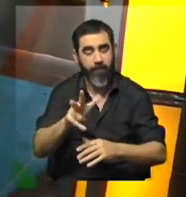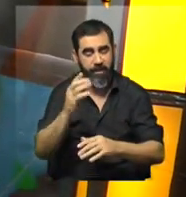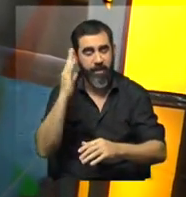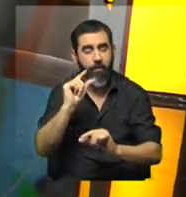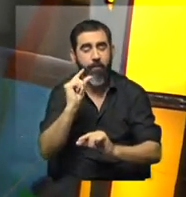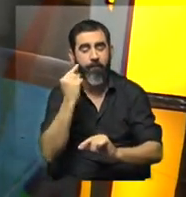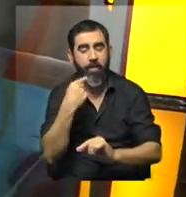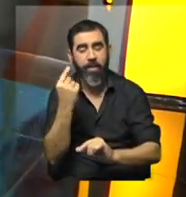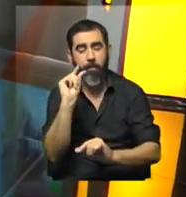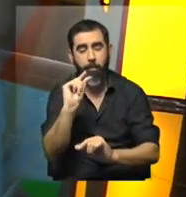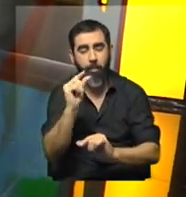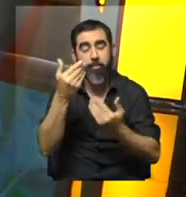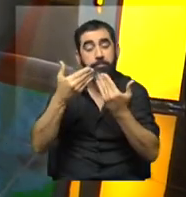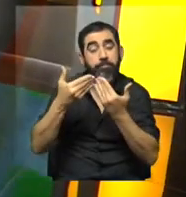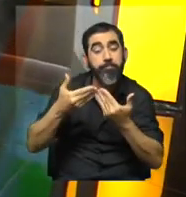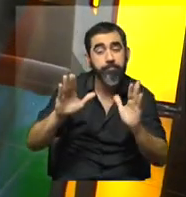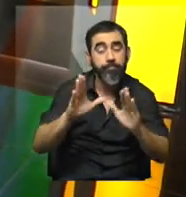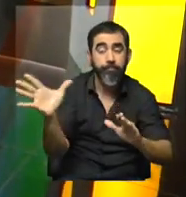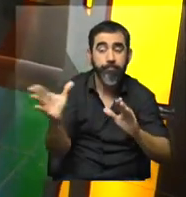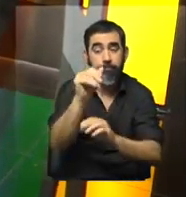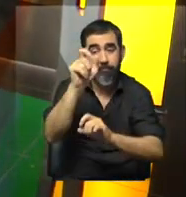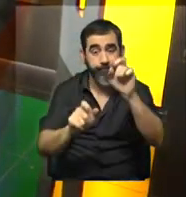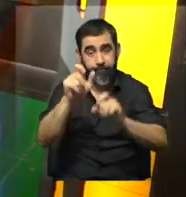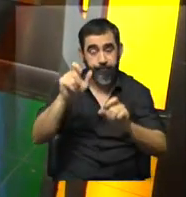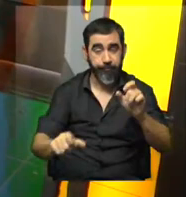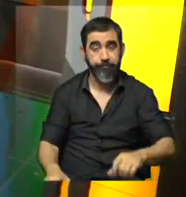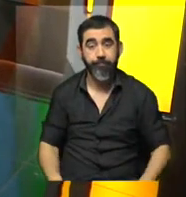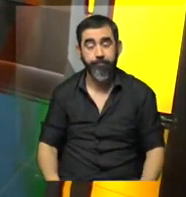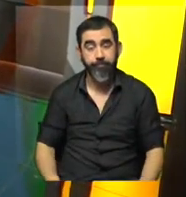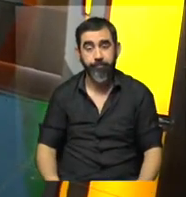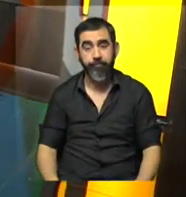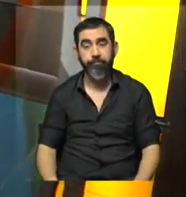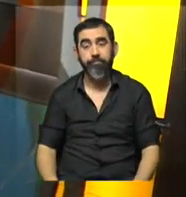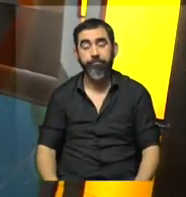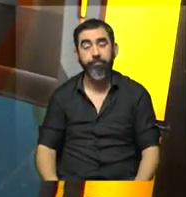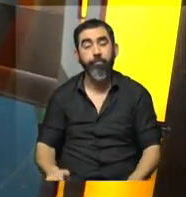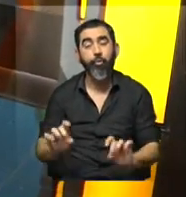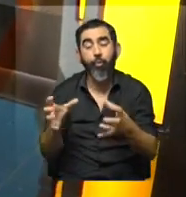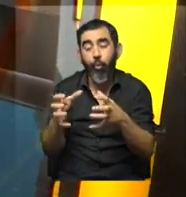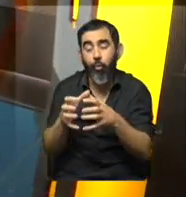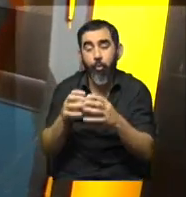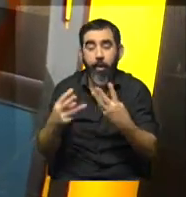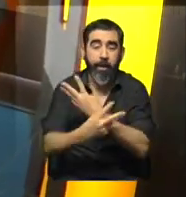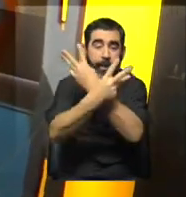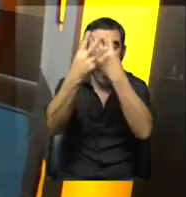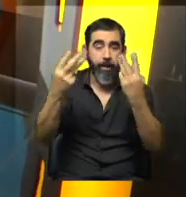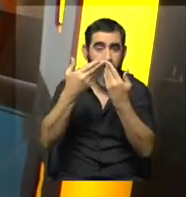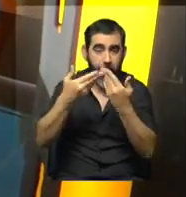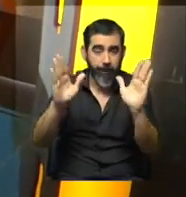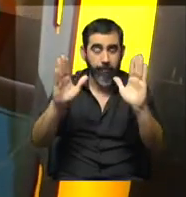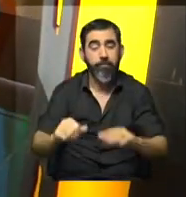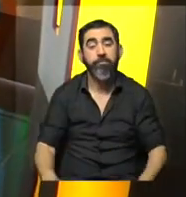poco, se viene un debut que va a ser para todo público. O sea, no de invitación, no para un colectivo, sino abierto.